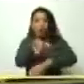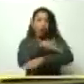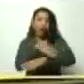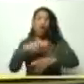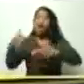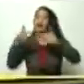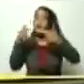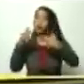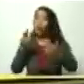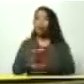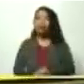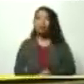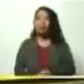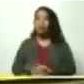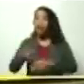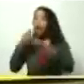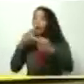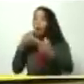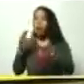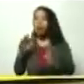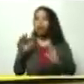restaurante a almorzar